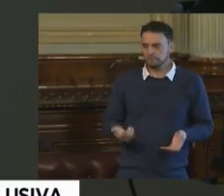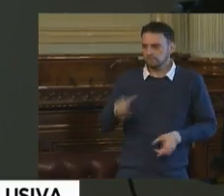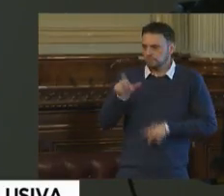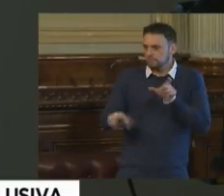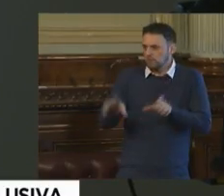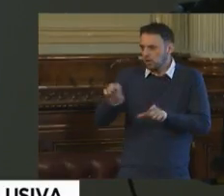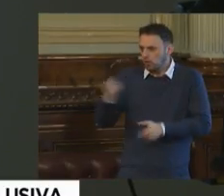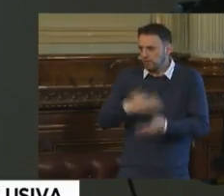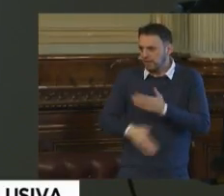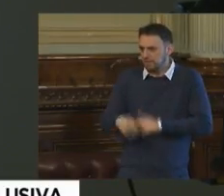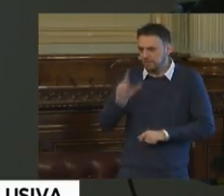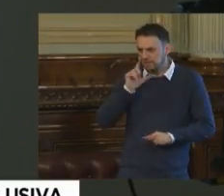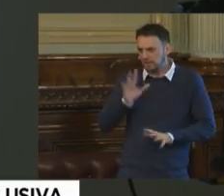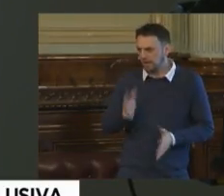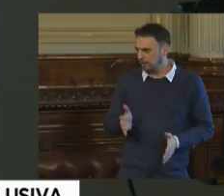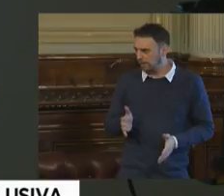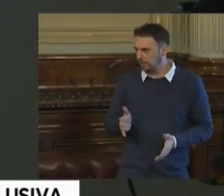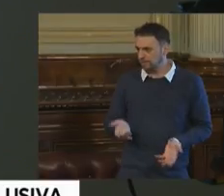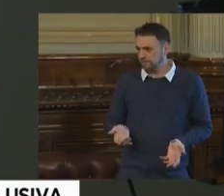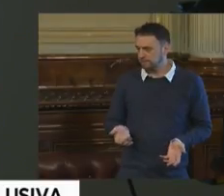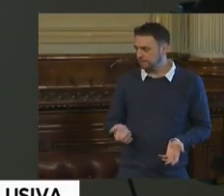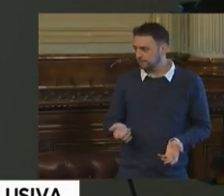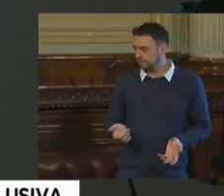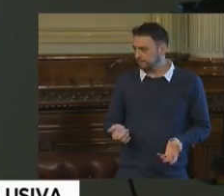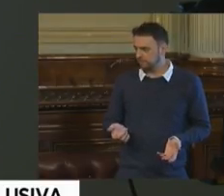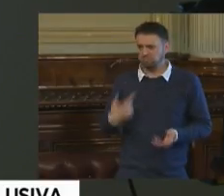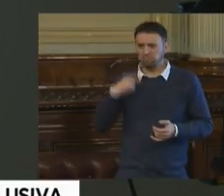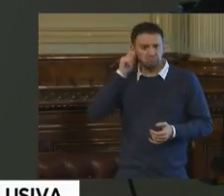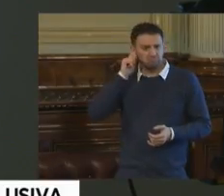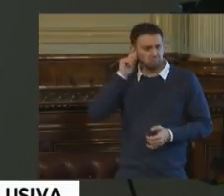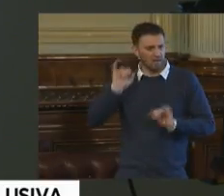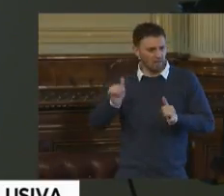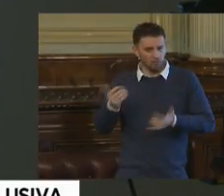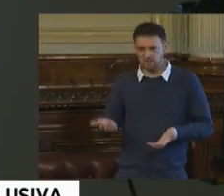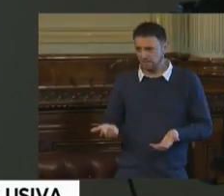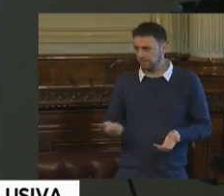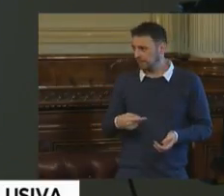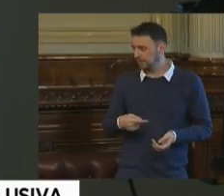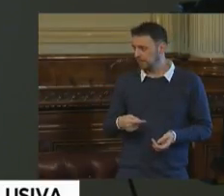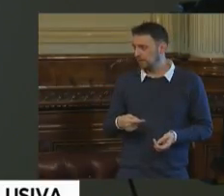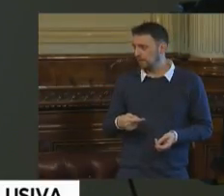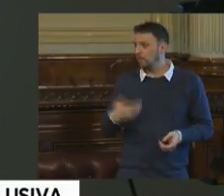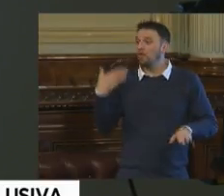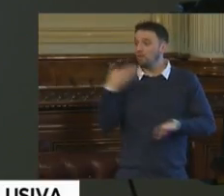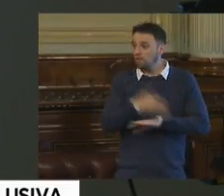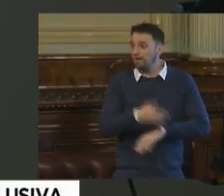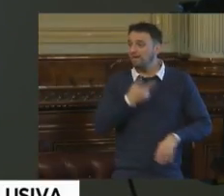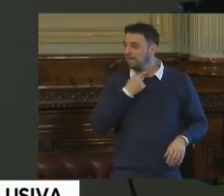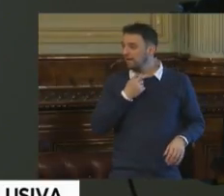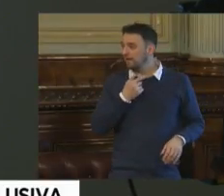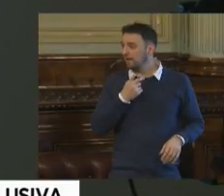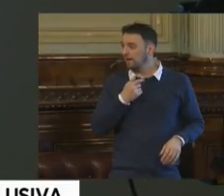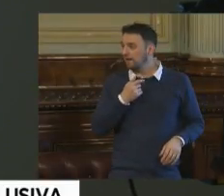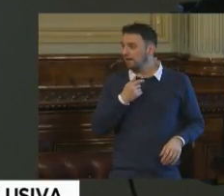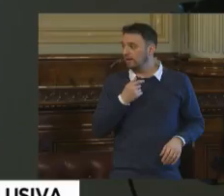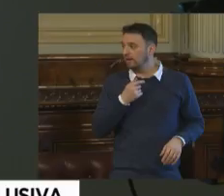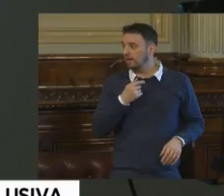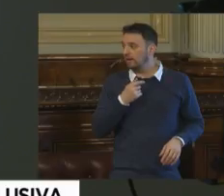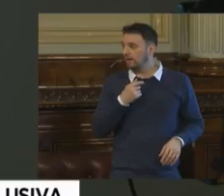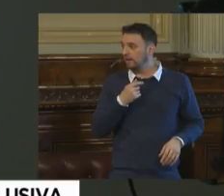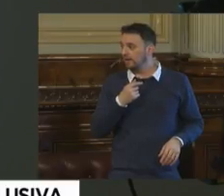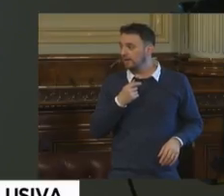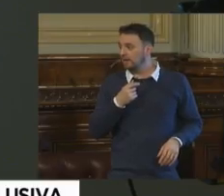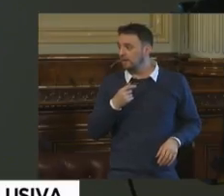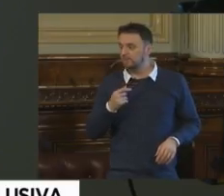de personas con discapacidad de chicos en este caso era de personas de con discapacidades y con escasa y pretendían que desayunarán antes de las